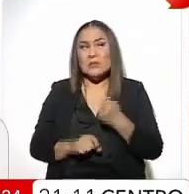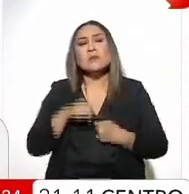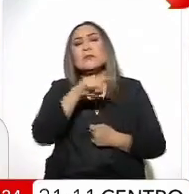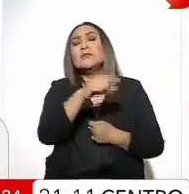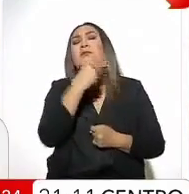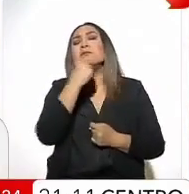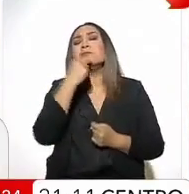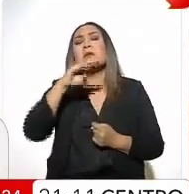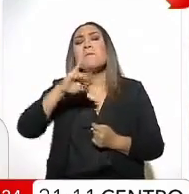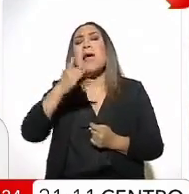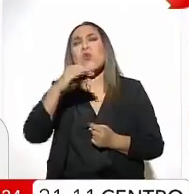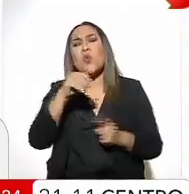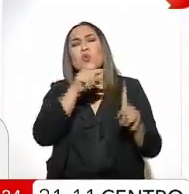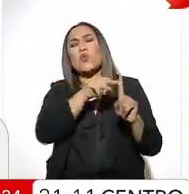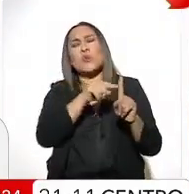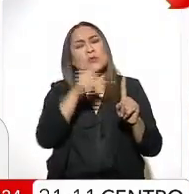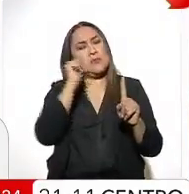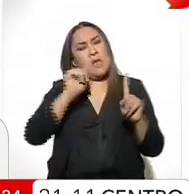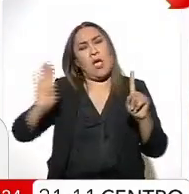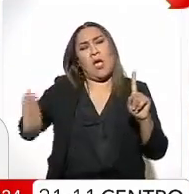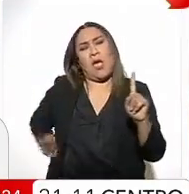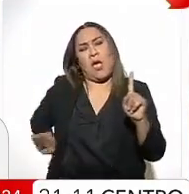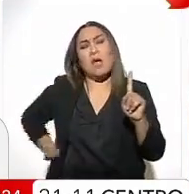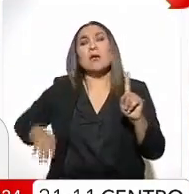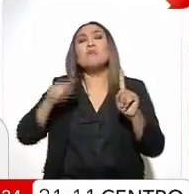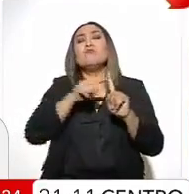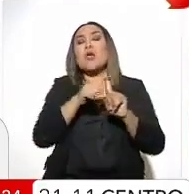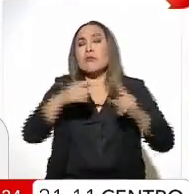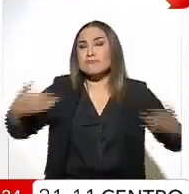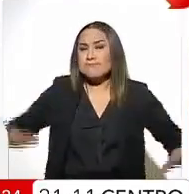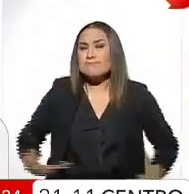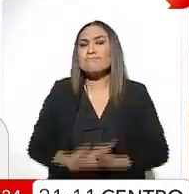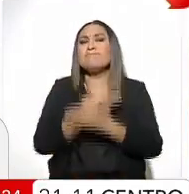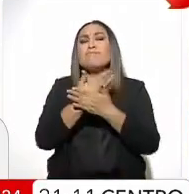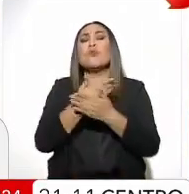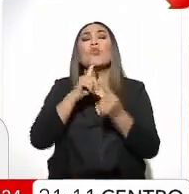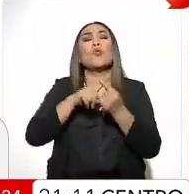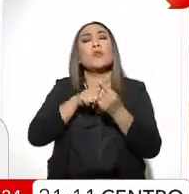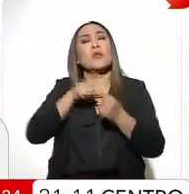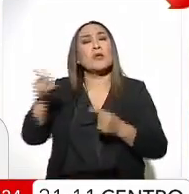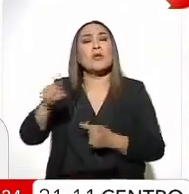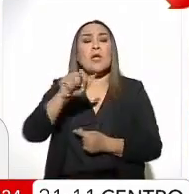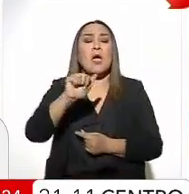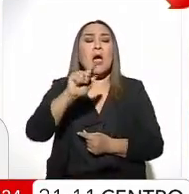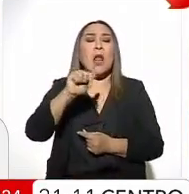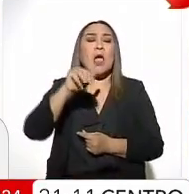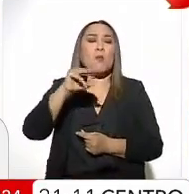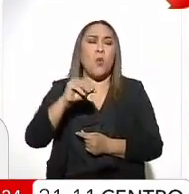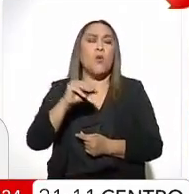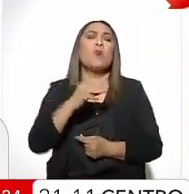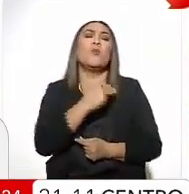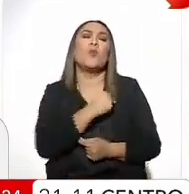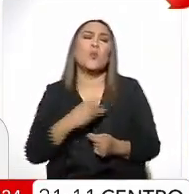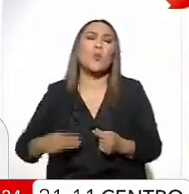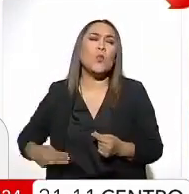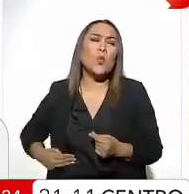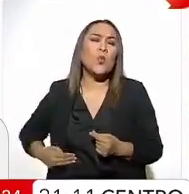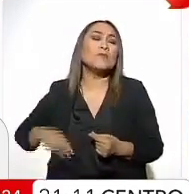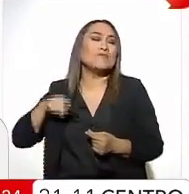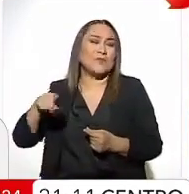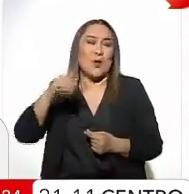persona que nació y se creció en el Álamo, en el municipio de